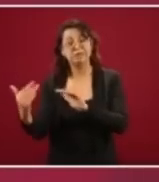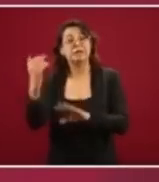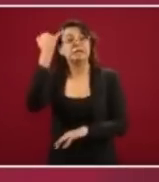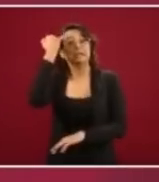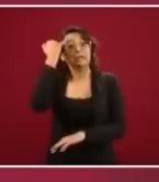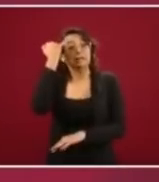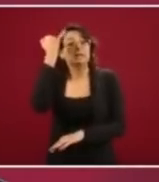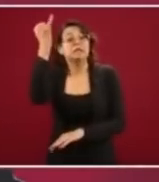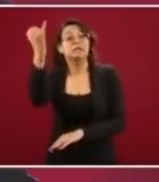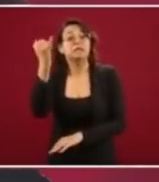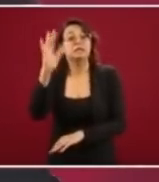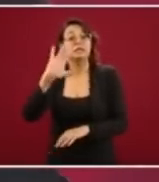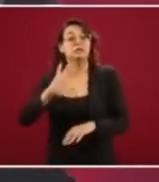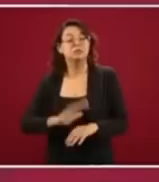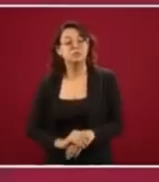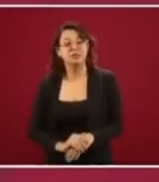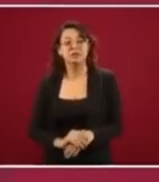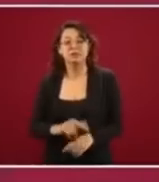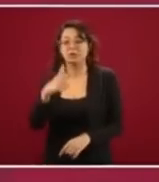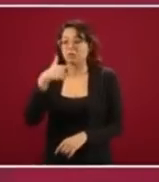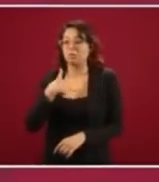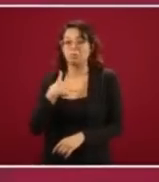que no